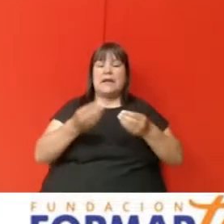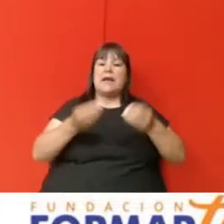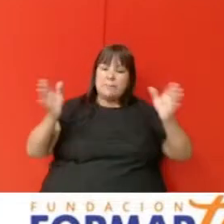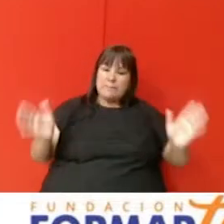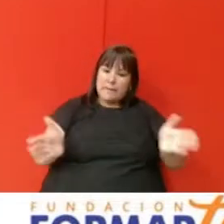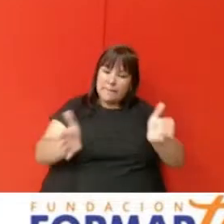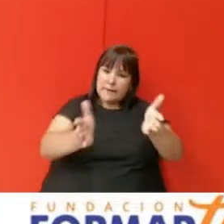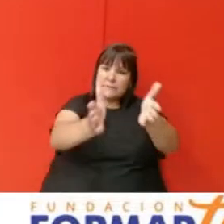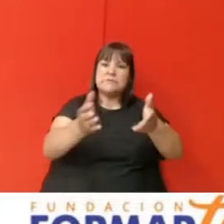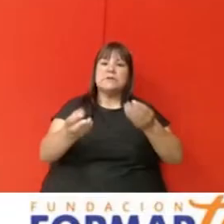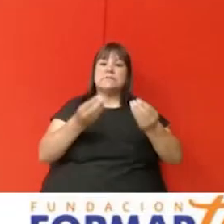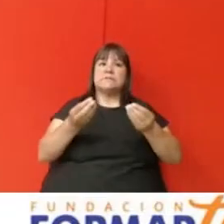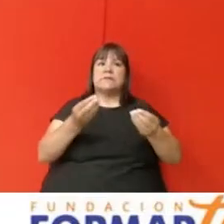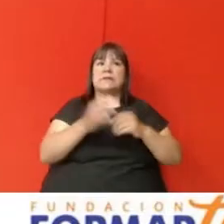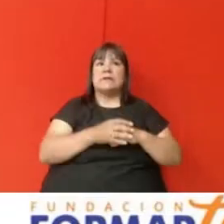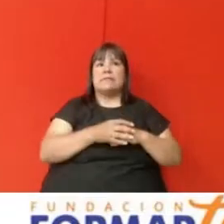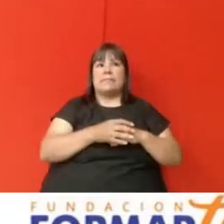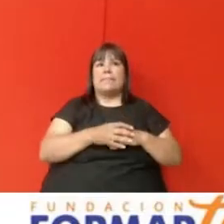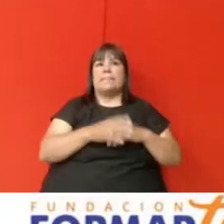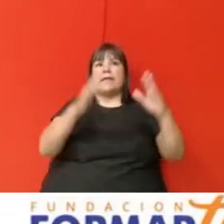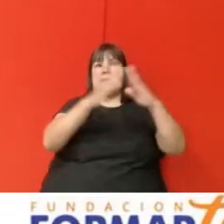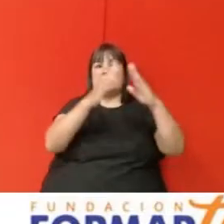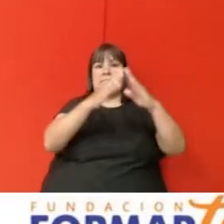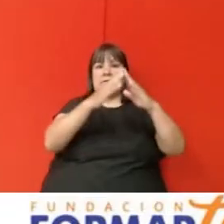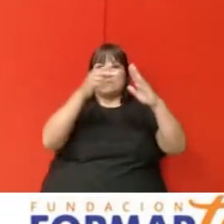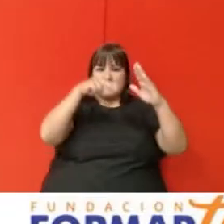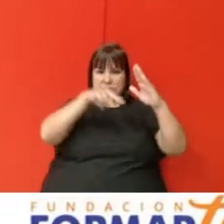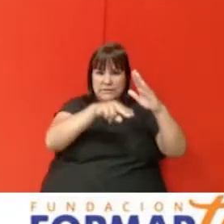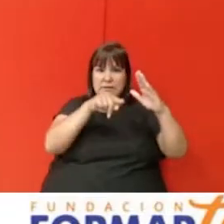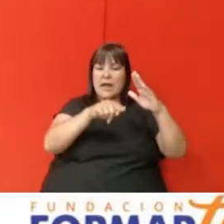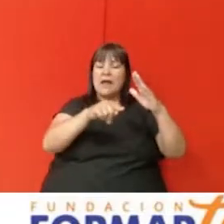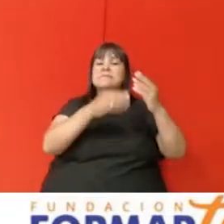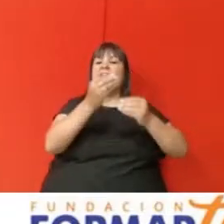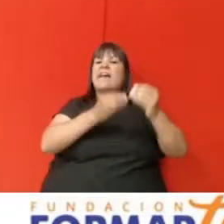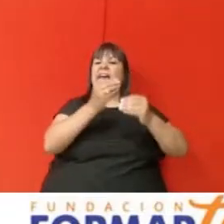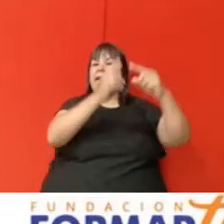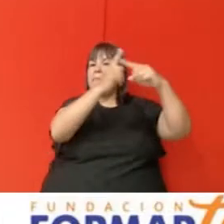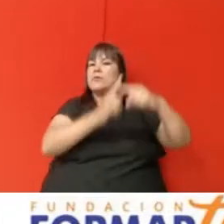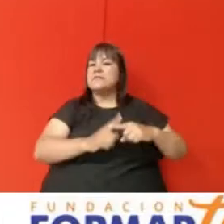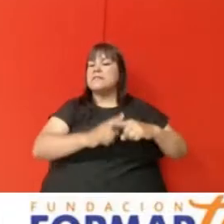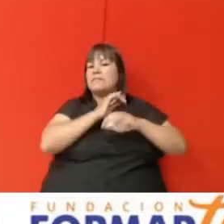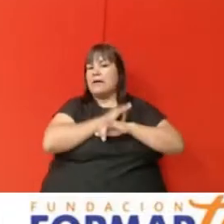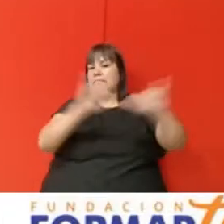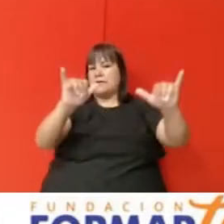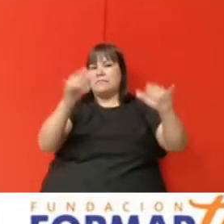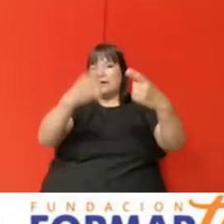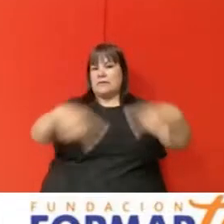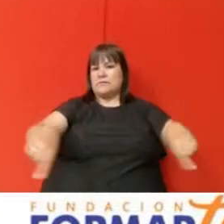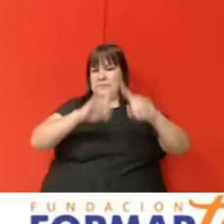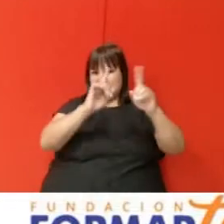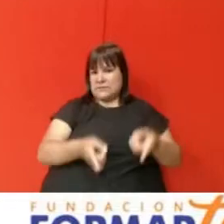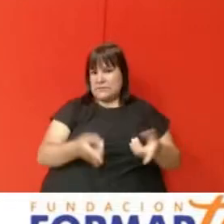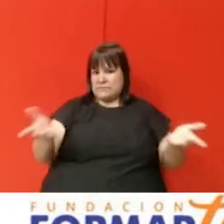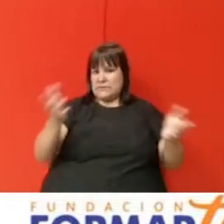que de lo que se trata de la internación domiciliaria y los beneficios que da a los profesionales, a